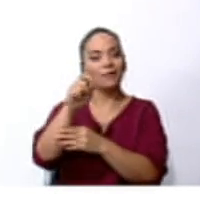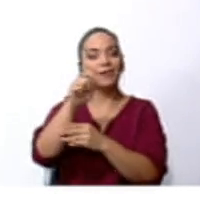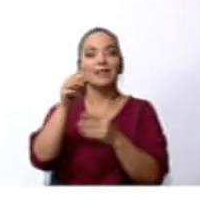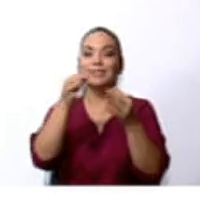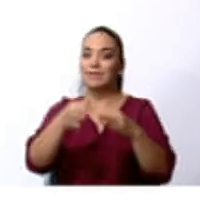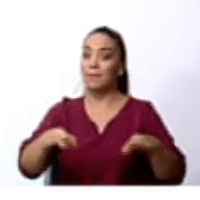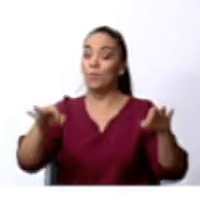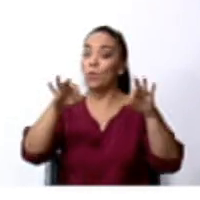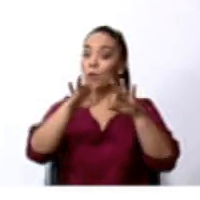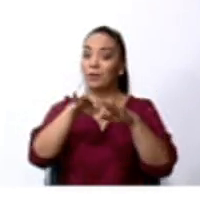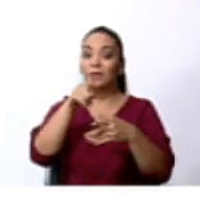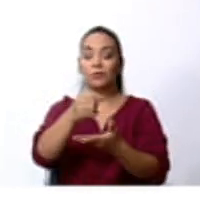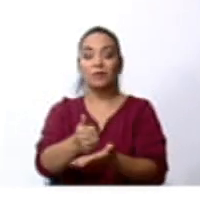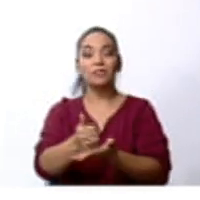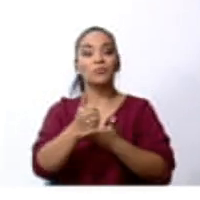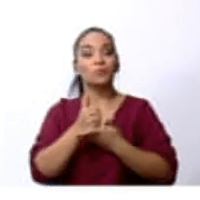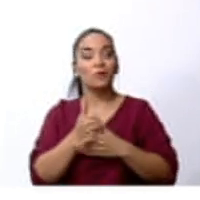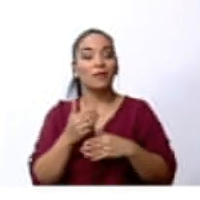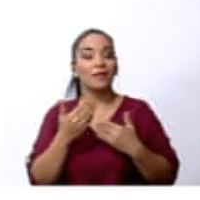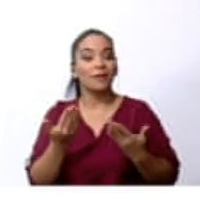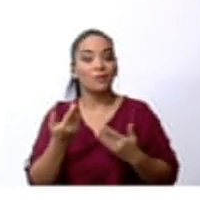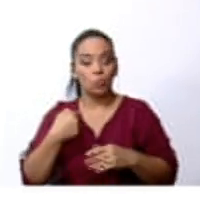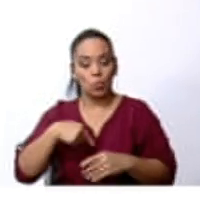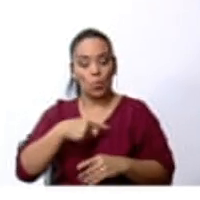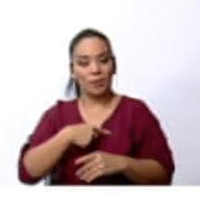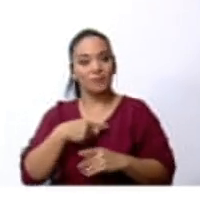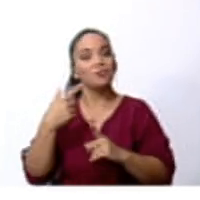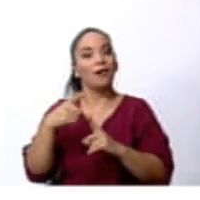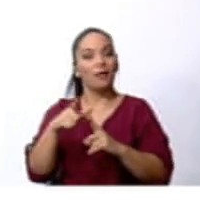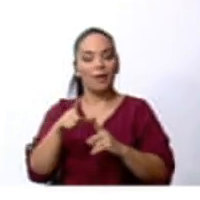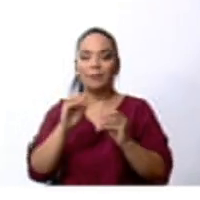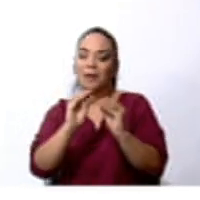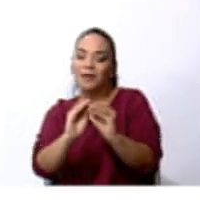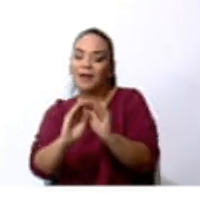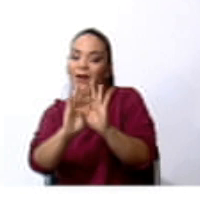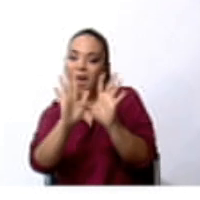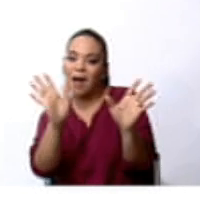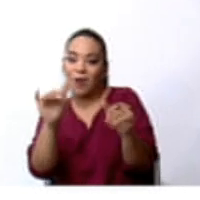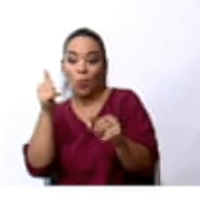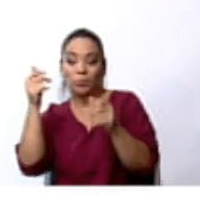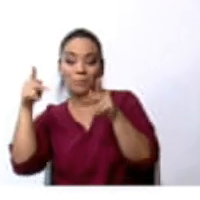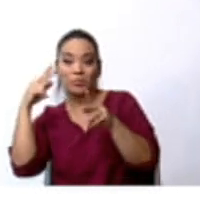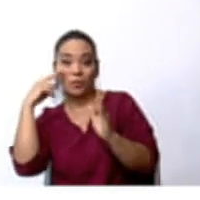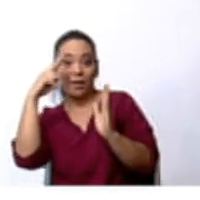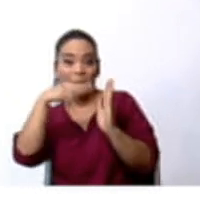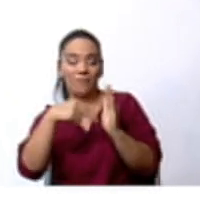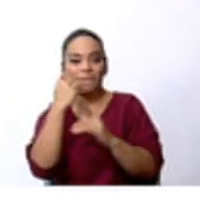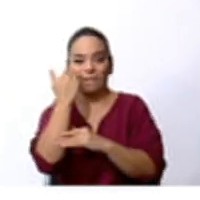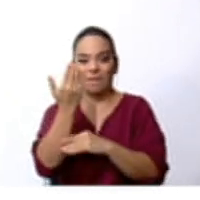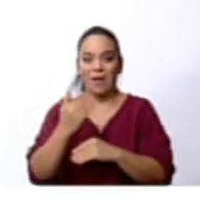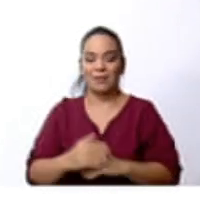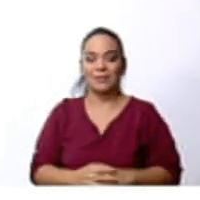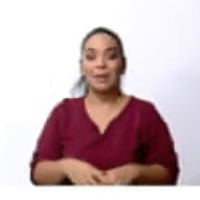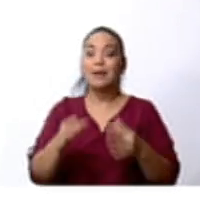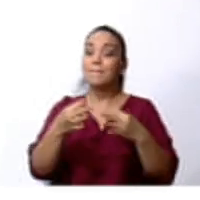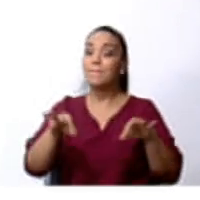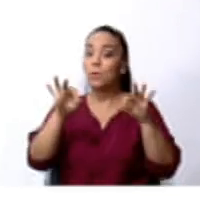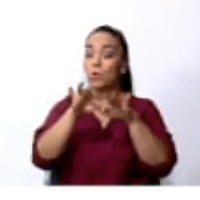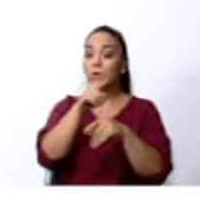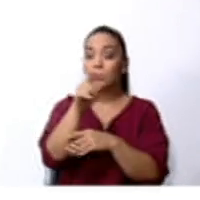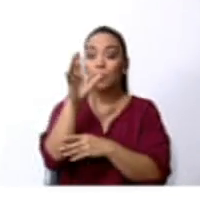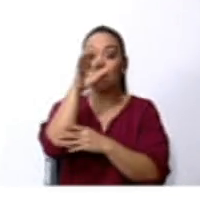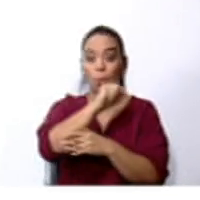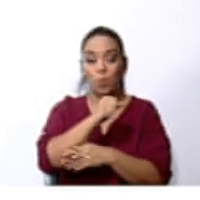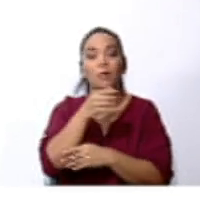porque contribuye a que nuestra caligrafía sea clara y fácil de comprender. También es importante tomar en cuenta